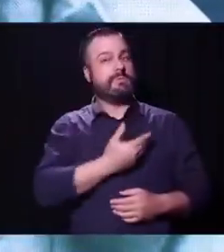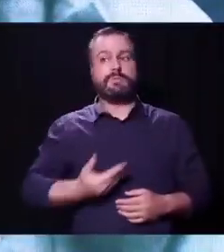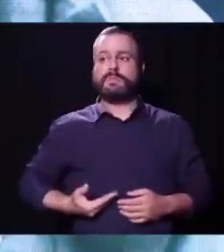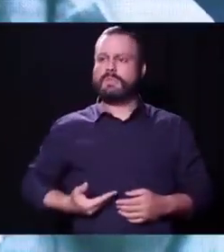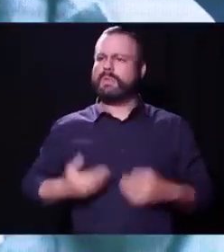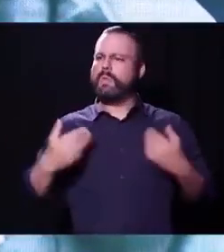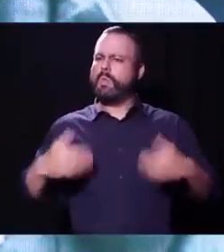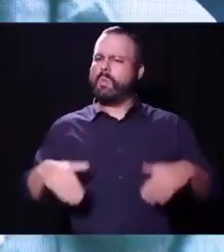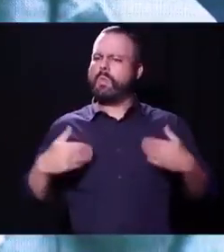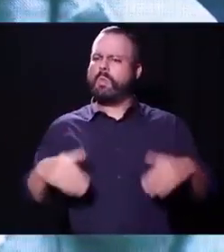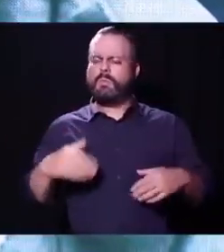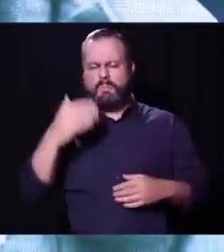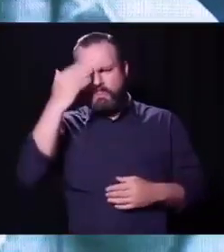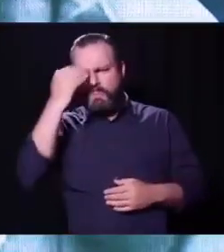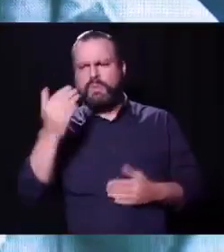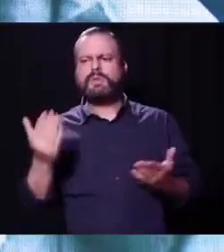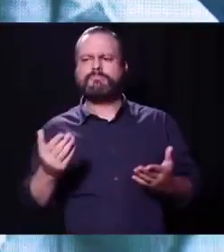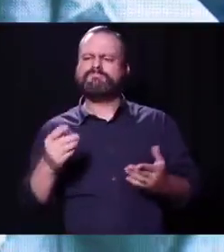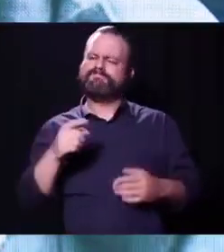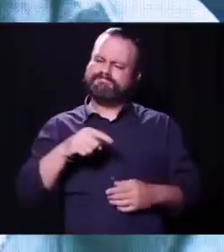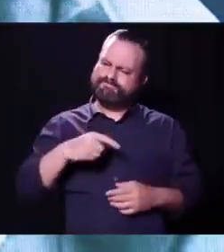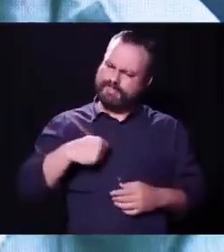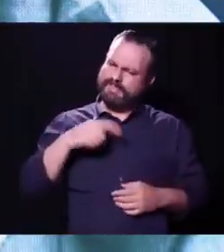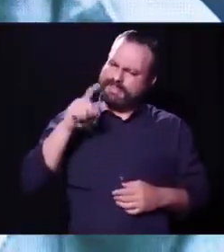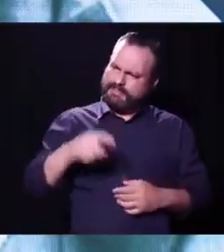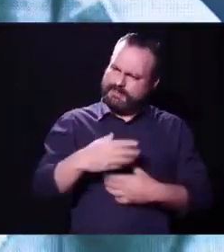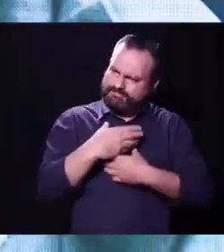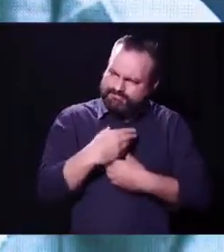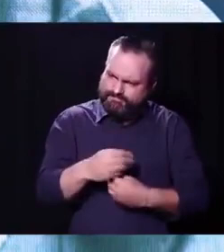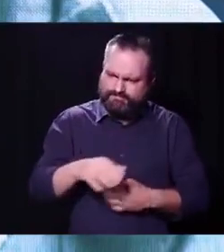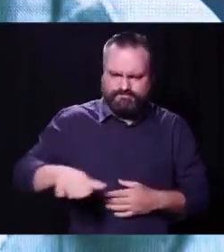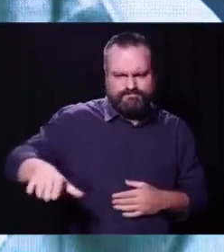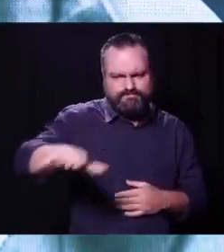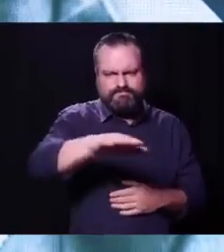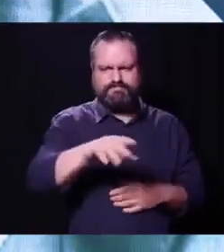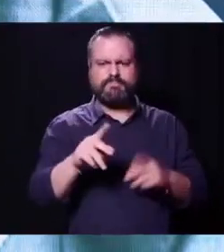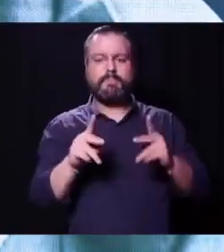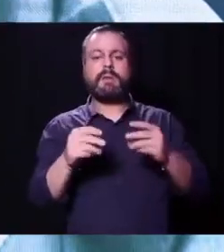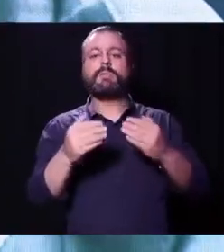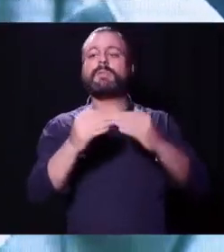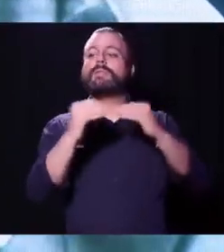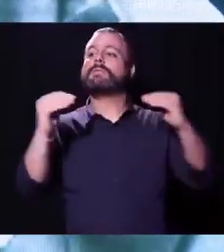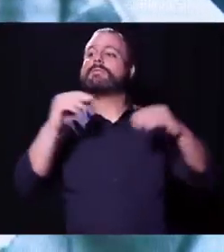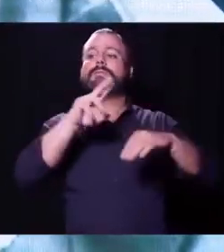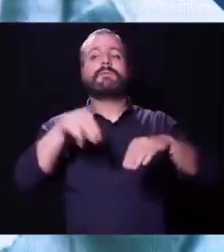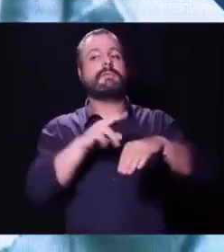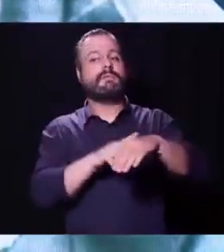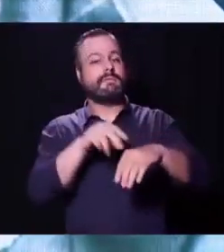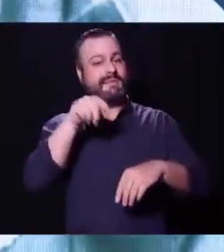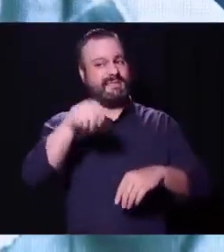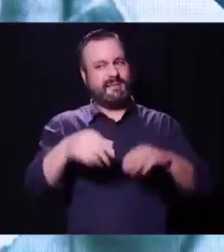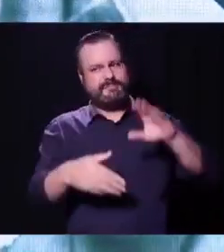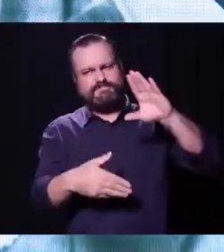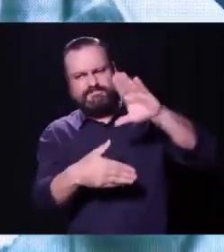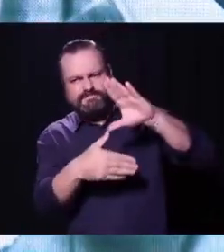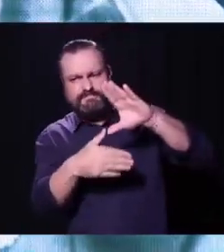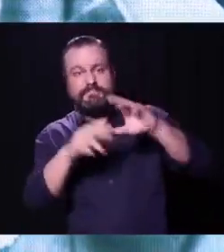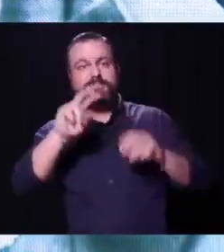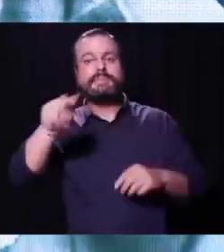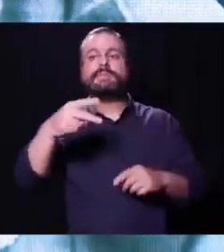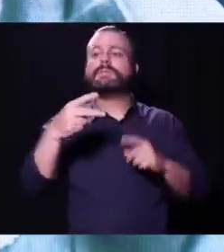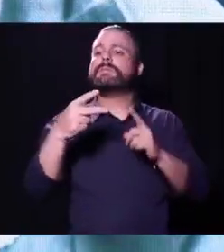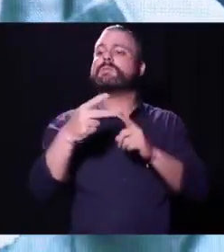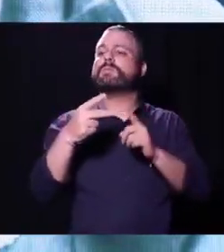Panamá. Defender los intereses de Panamá significa no robar. Y segundo, ser útil a los